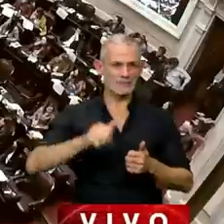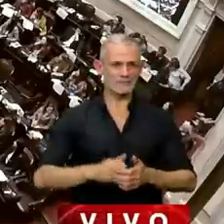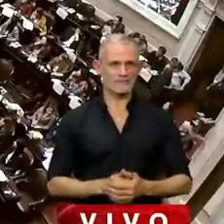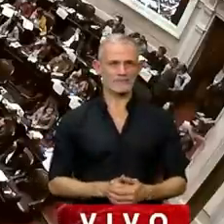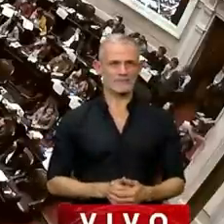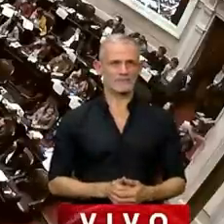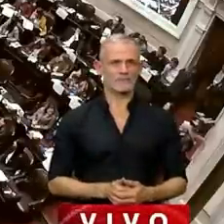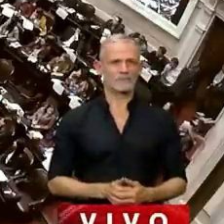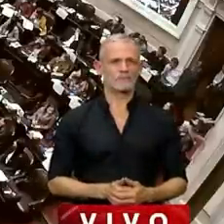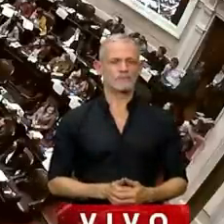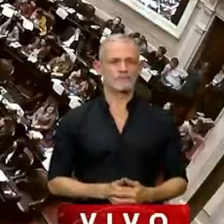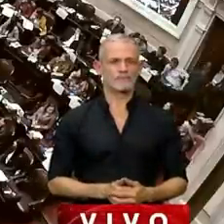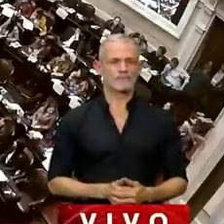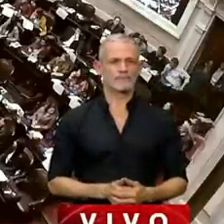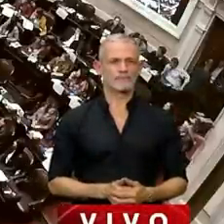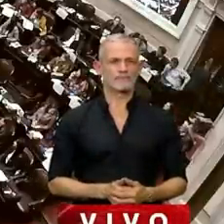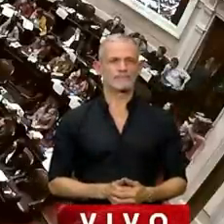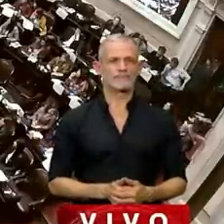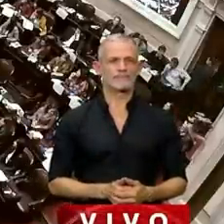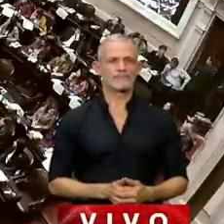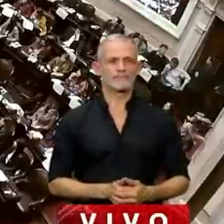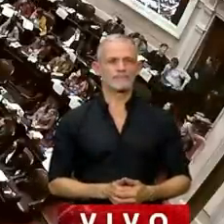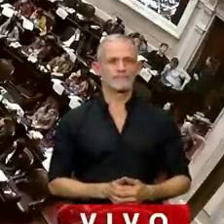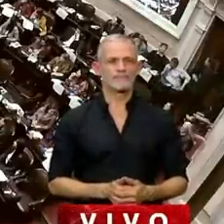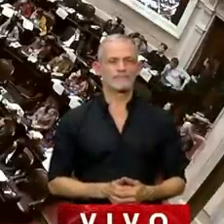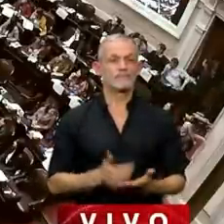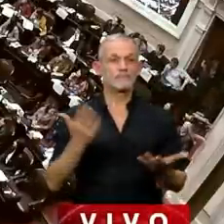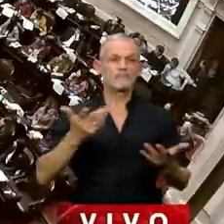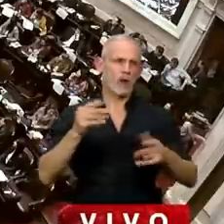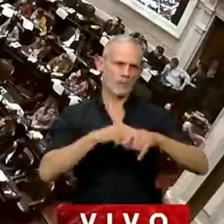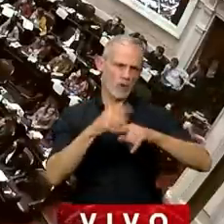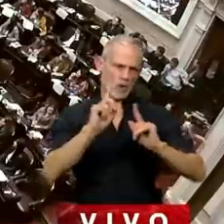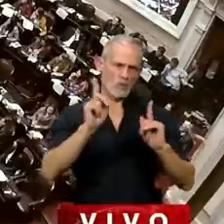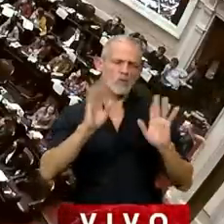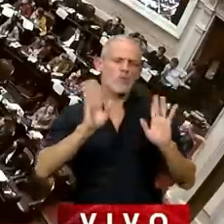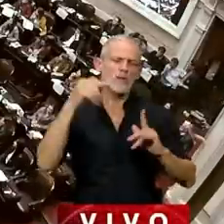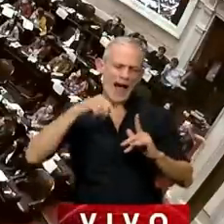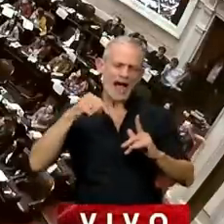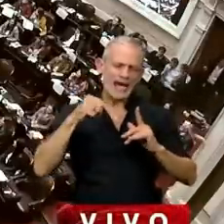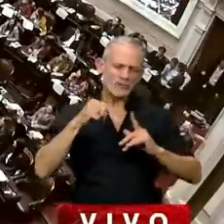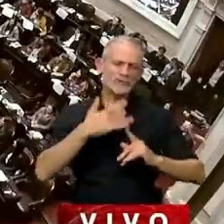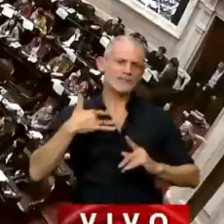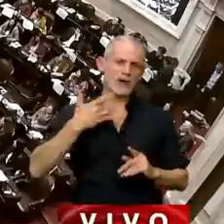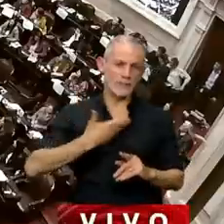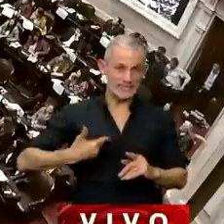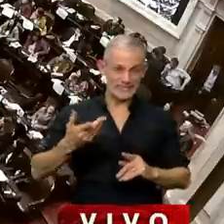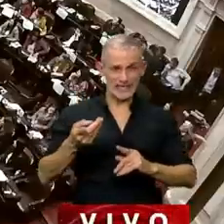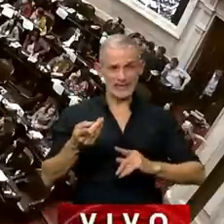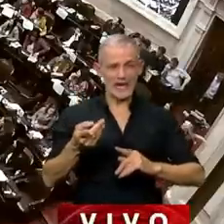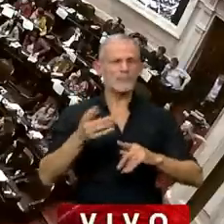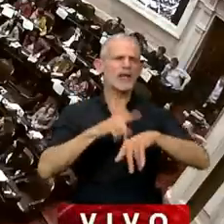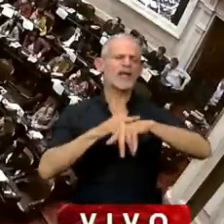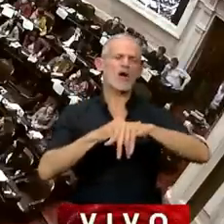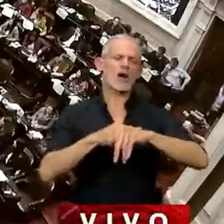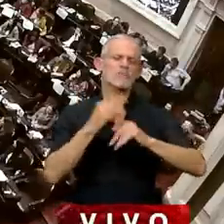Sí, no, la hora no. para esto, señora presidenta. La